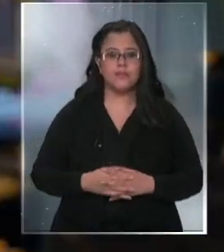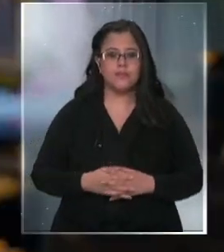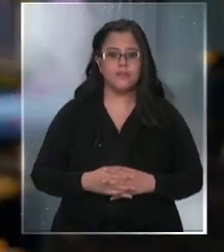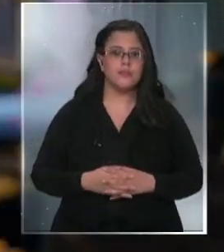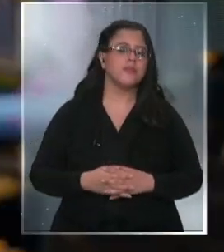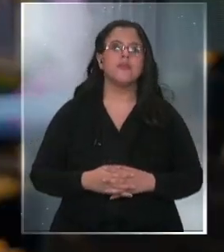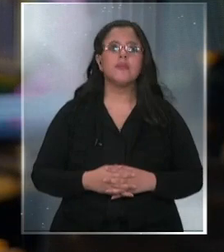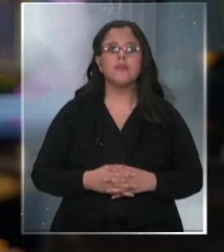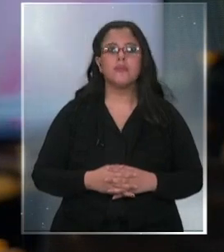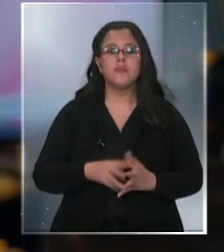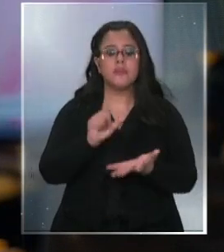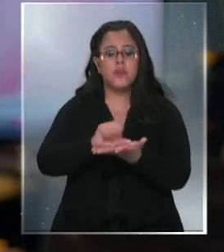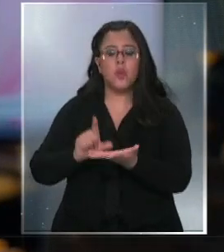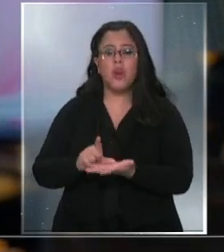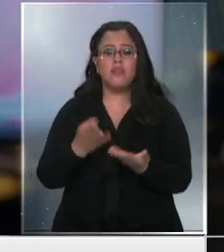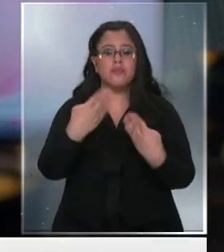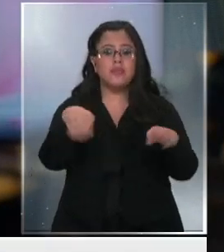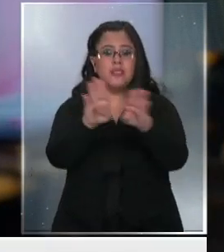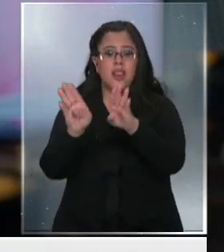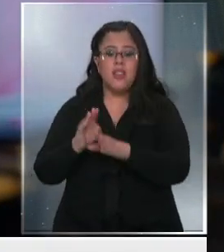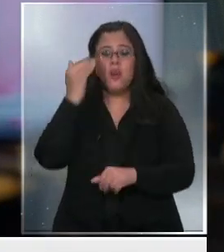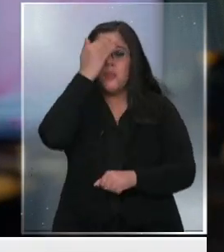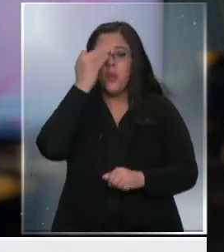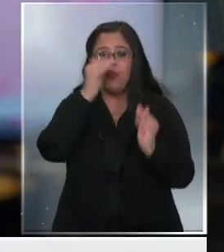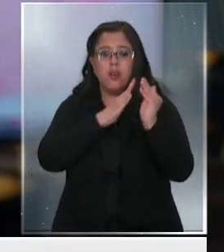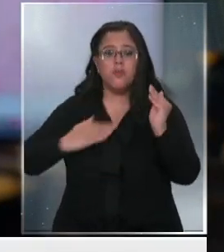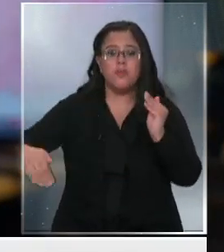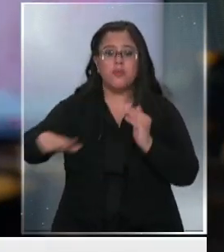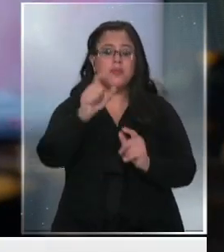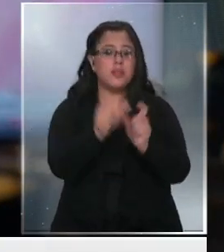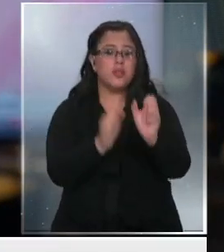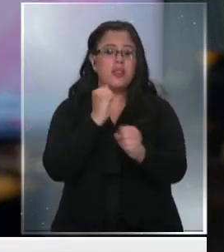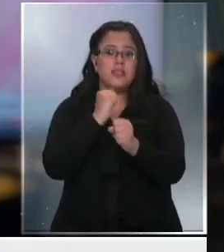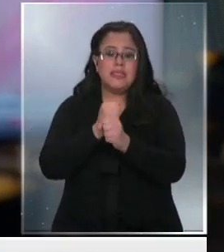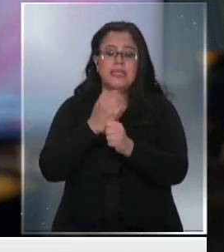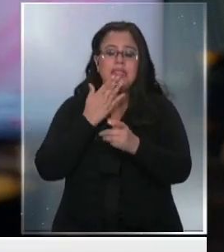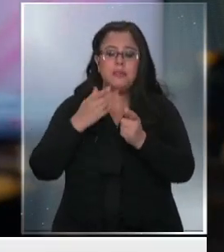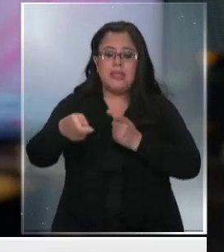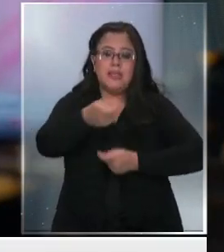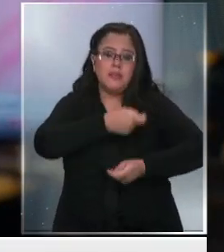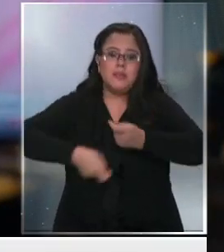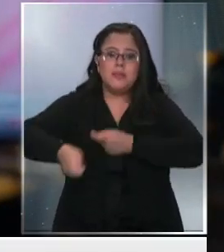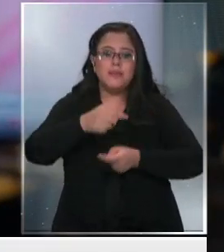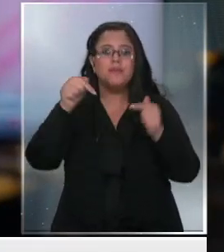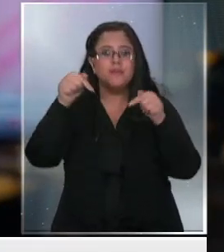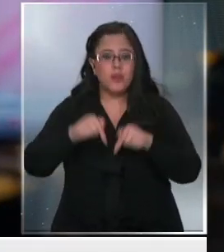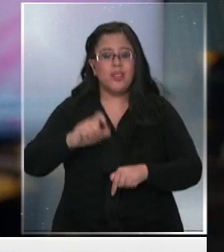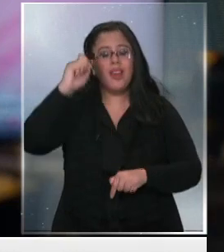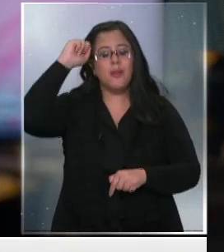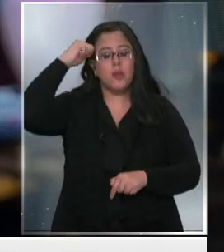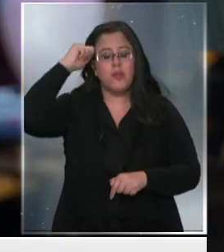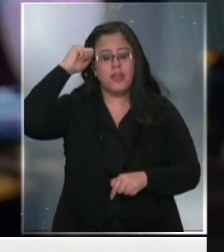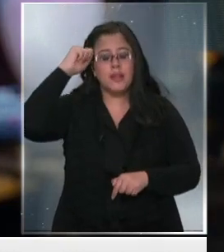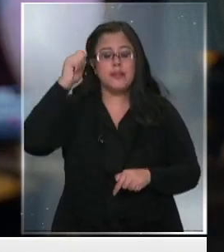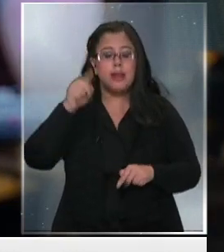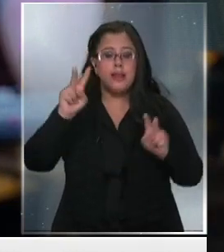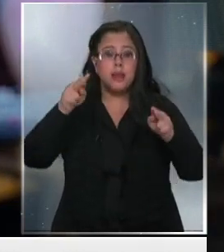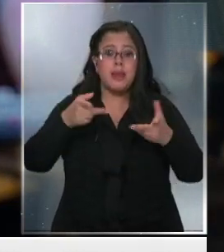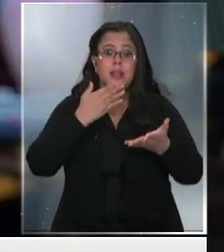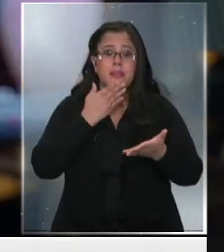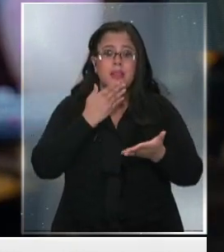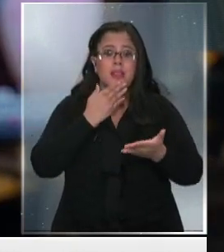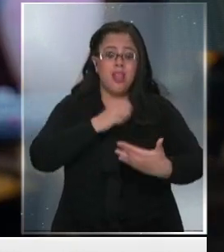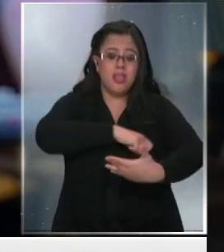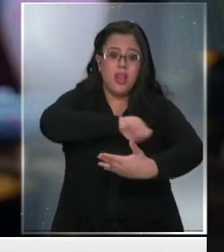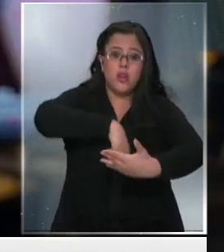Bueno, mire, locales cerrados, preocupación entre vecinos, trabajadores y comerciantes fue la tónica del día en Providencia. El rubro gastronómico, de hecho,